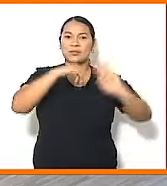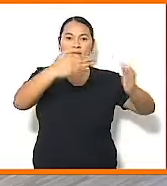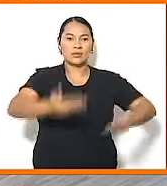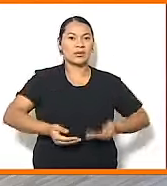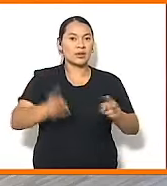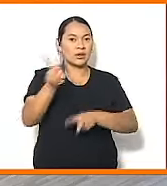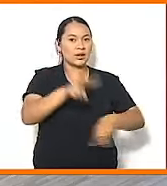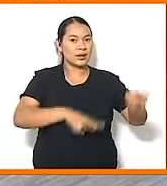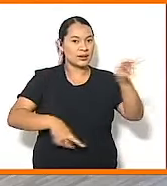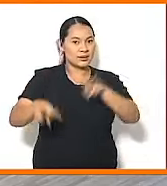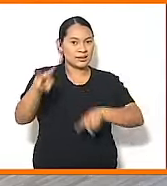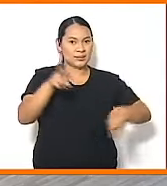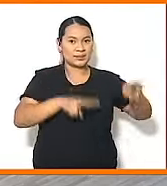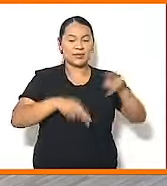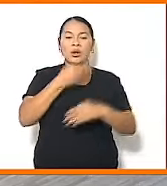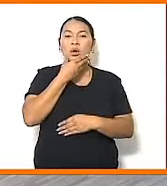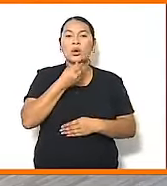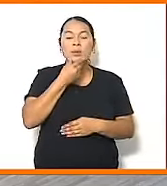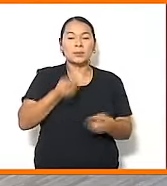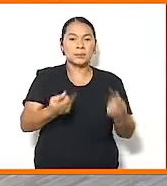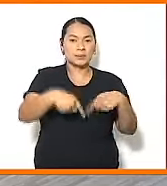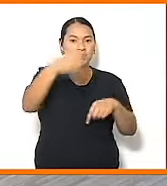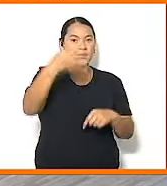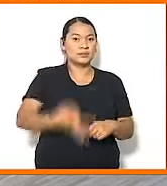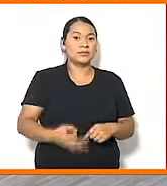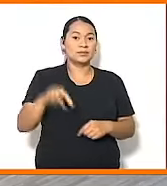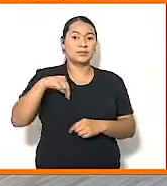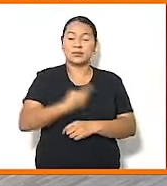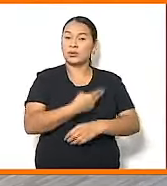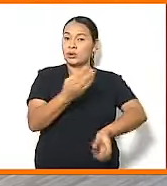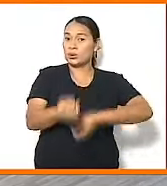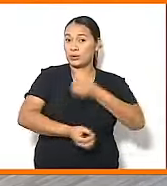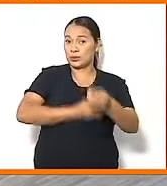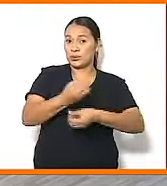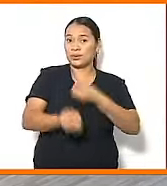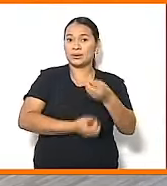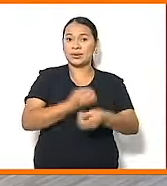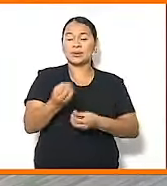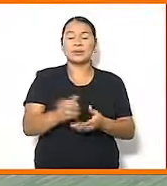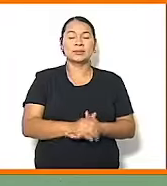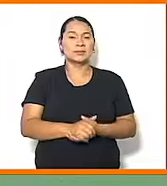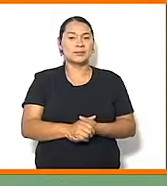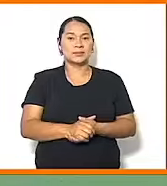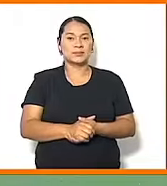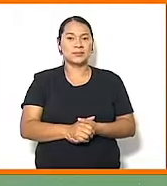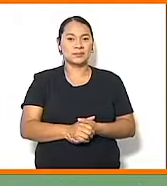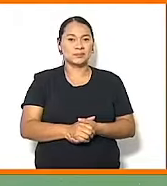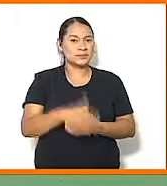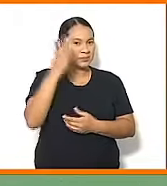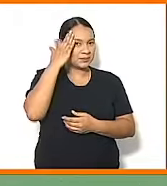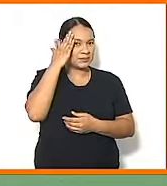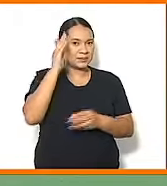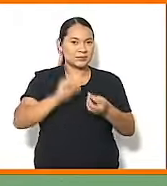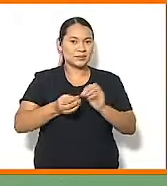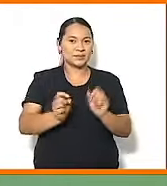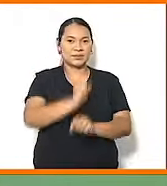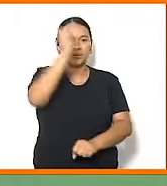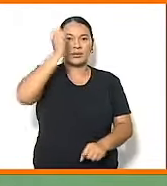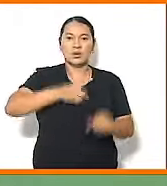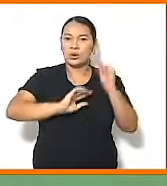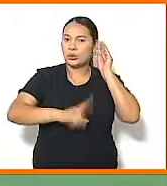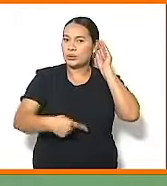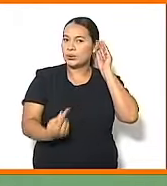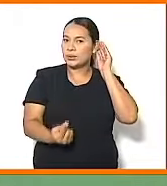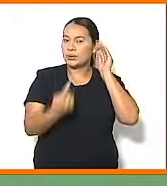nuestro notario, que está para certificar cada uno de nuestros sorteos. Viene ese número favorecido y es...